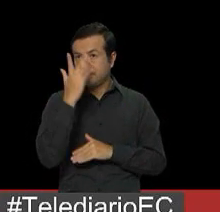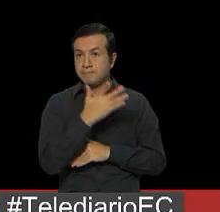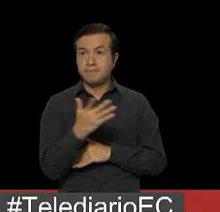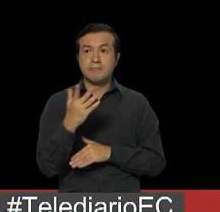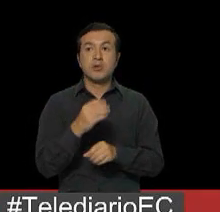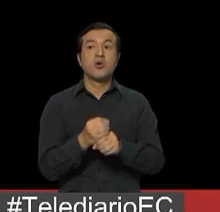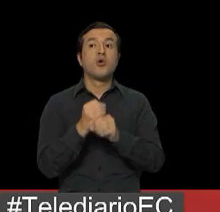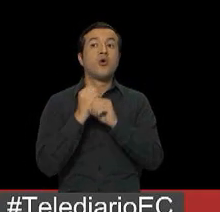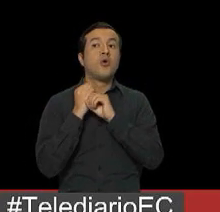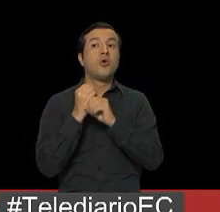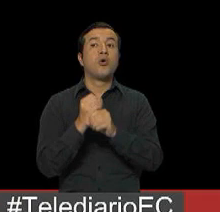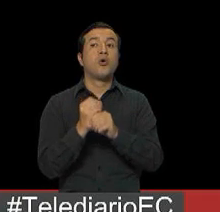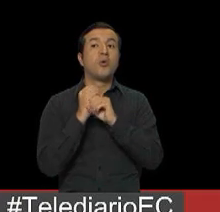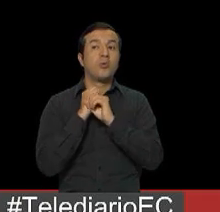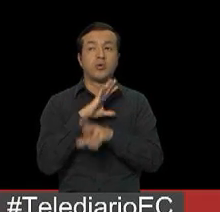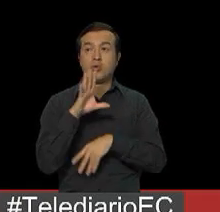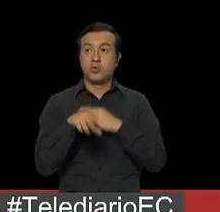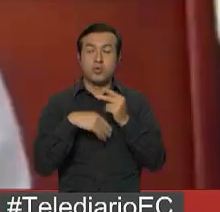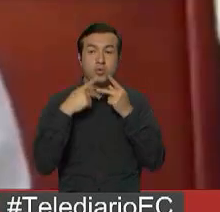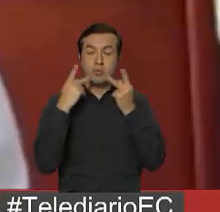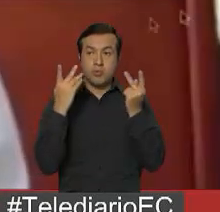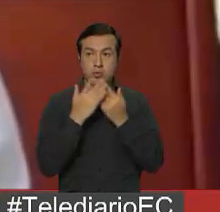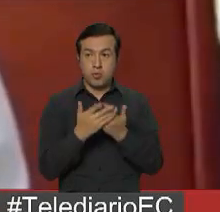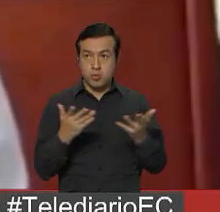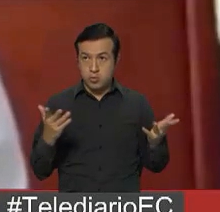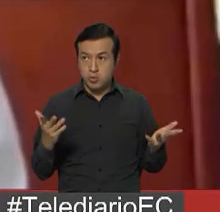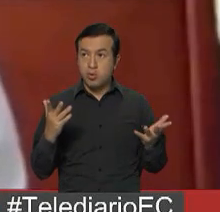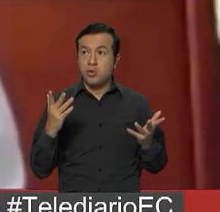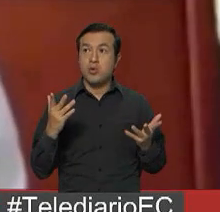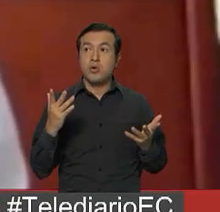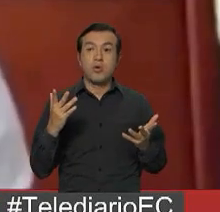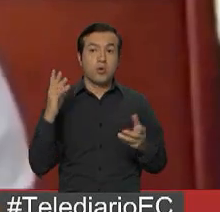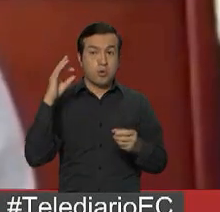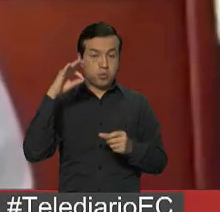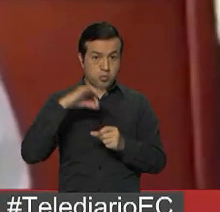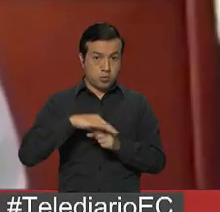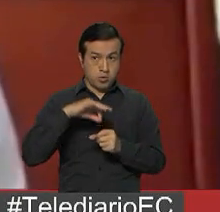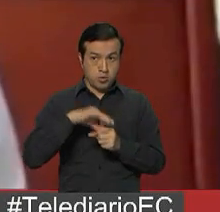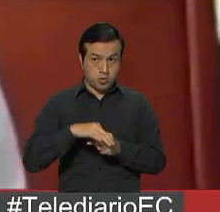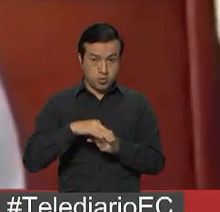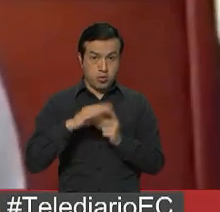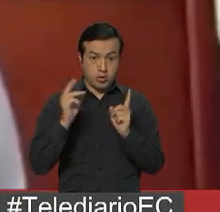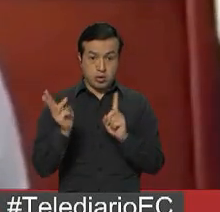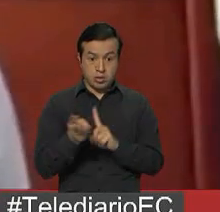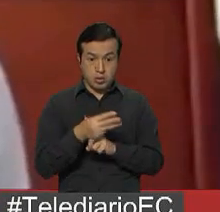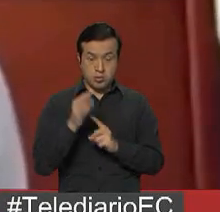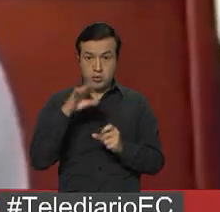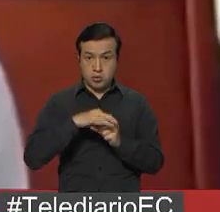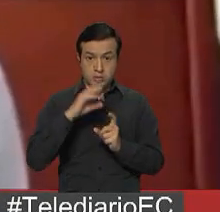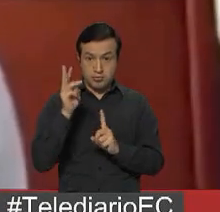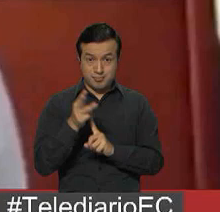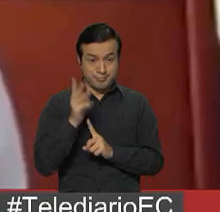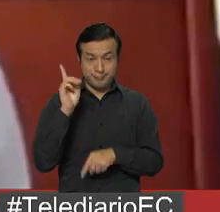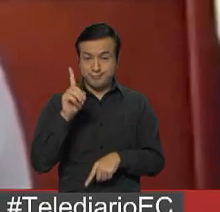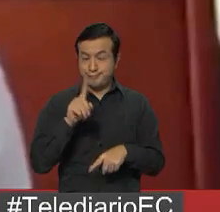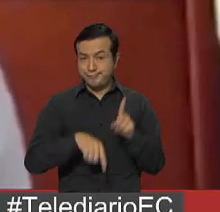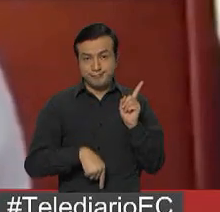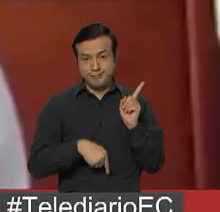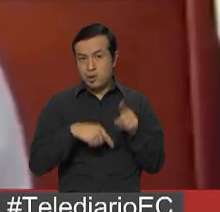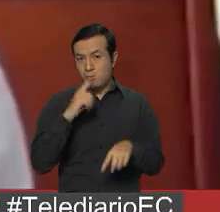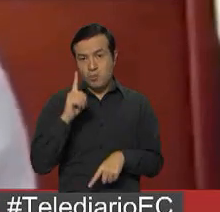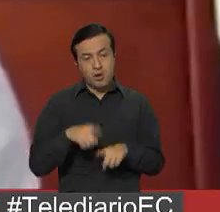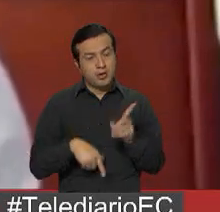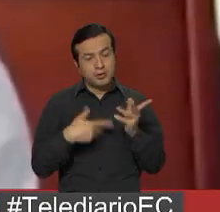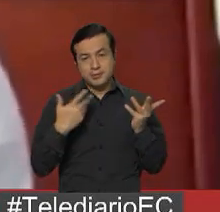nos obliga a hacer que el escrutinio sea público perdón con el voto telemático que es a través del internet esta posibilidad no habría de